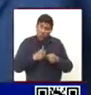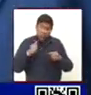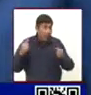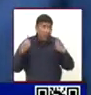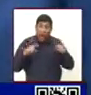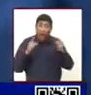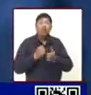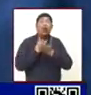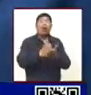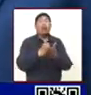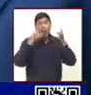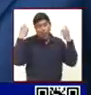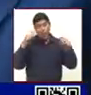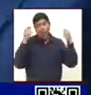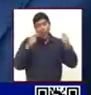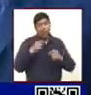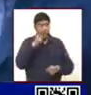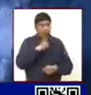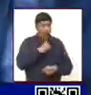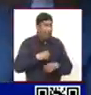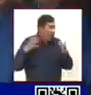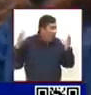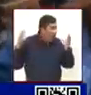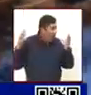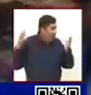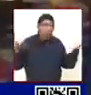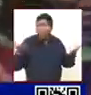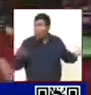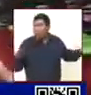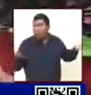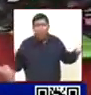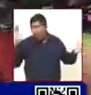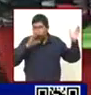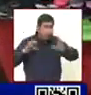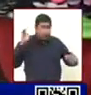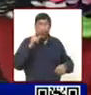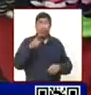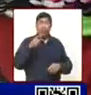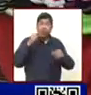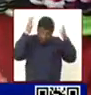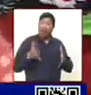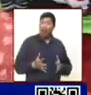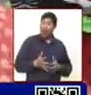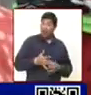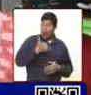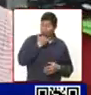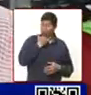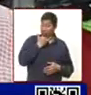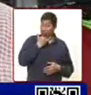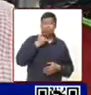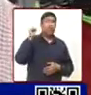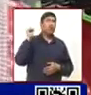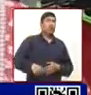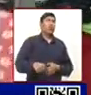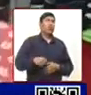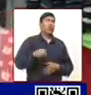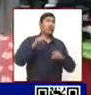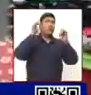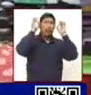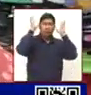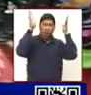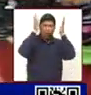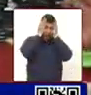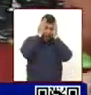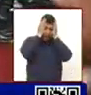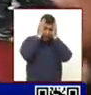señora. Sí, pues a veces pasa, ¿no? Siempre pasa eso. Señora, ¿usted también se ha asustado al ver a la señora? Sí, yo me he asustado